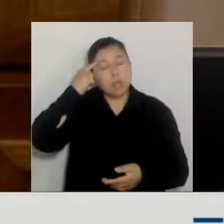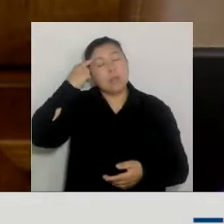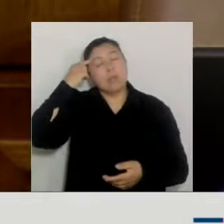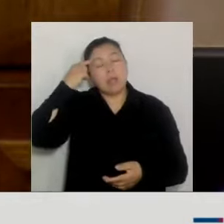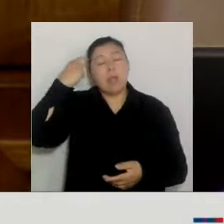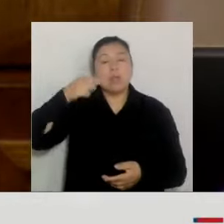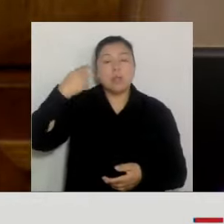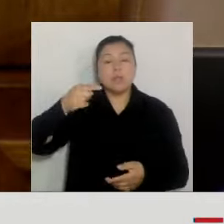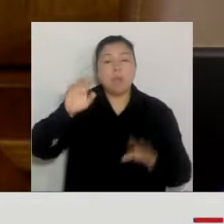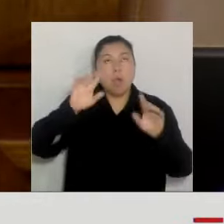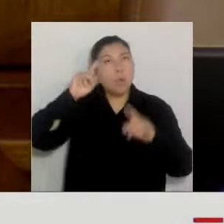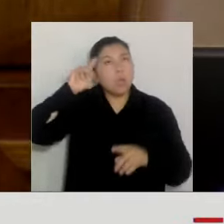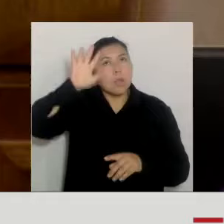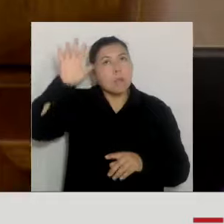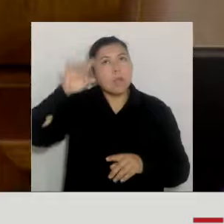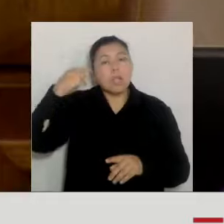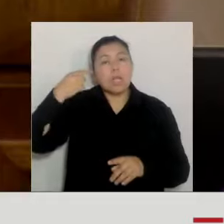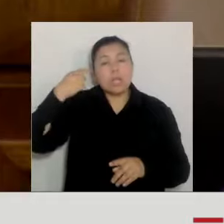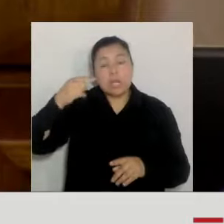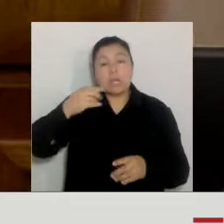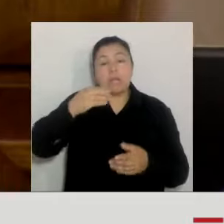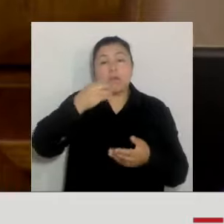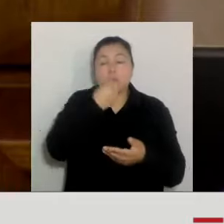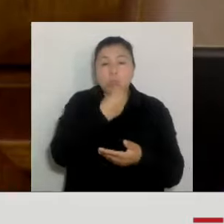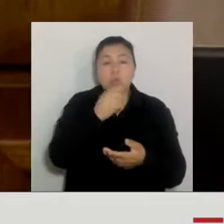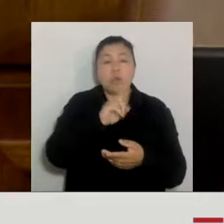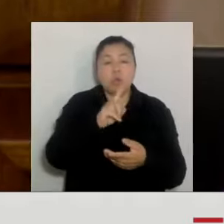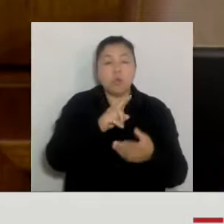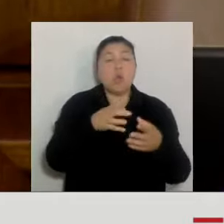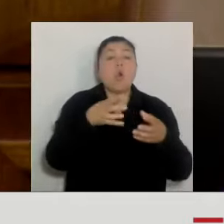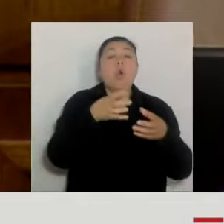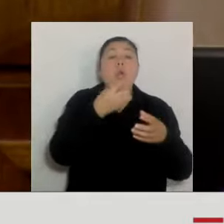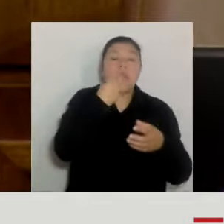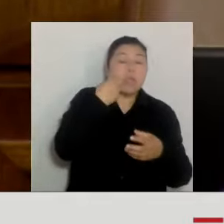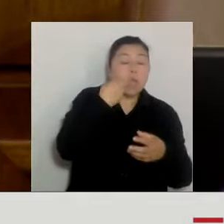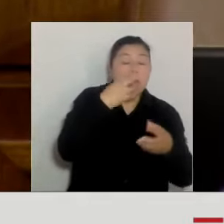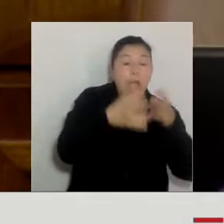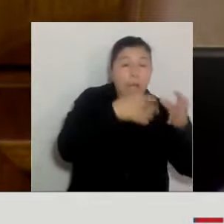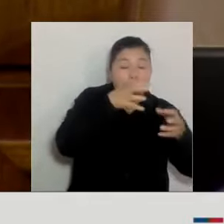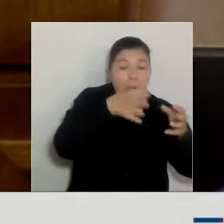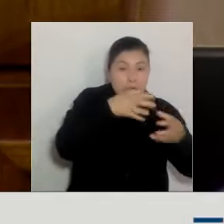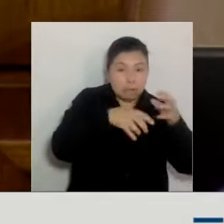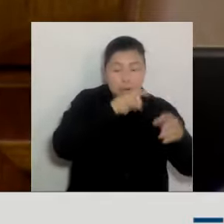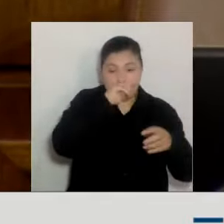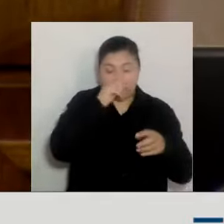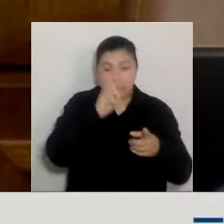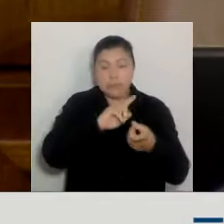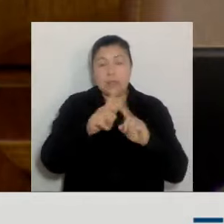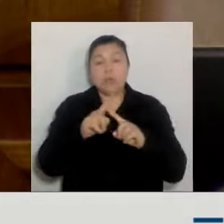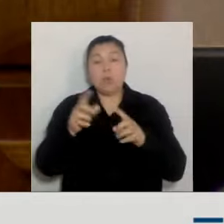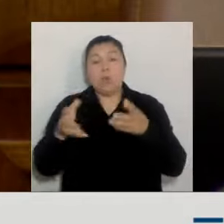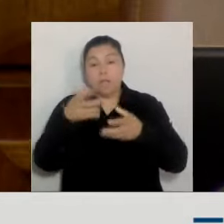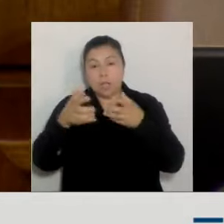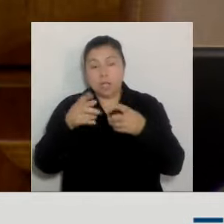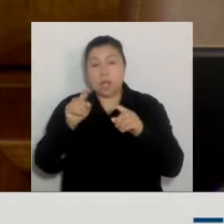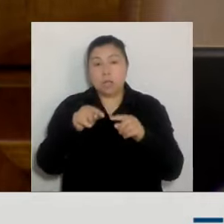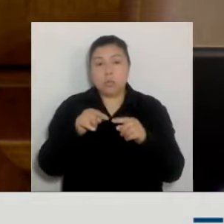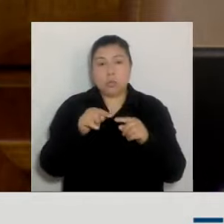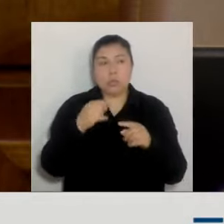negativa del producto que va a consumir que simplemente no es de origen animal y es de origen vegetal Me parece que no es adecuado decía el diputado por su intermedio Tico